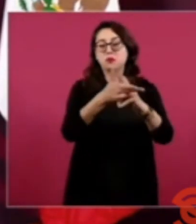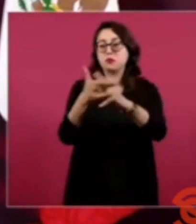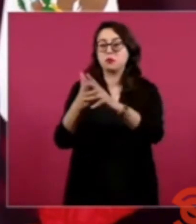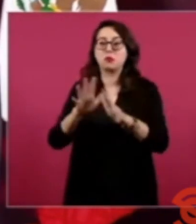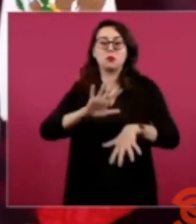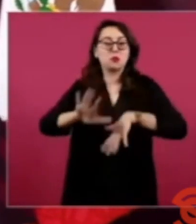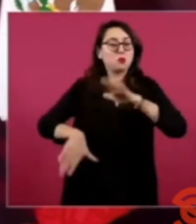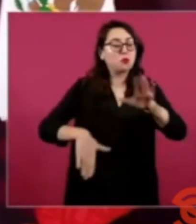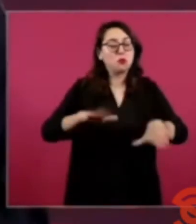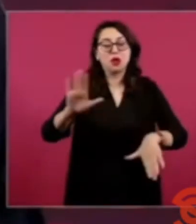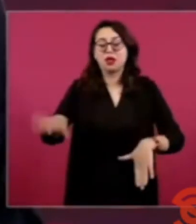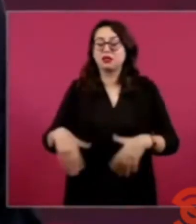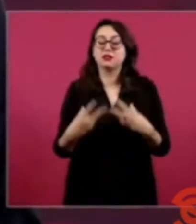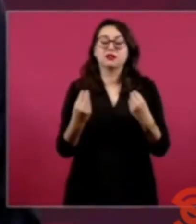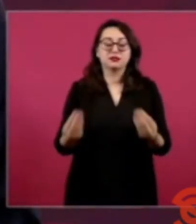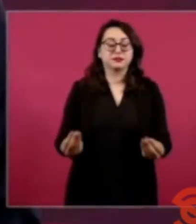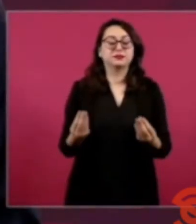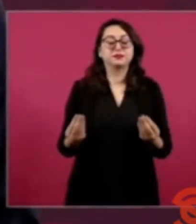Pero después